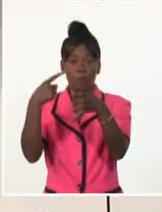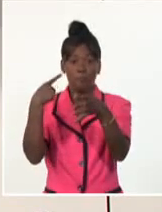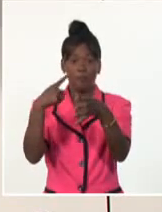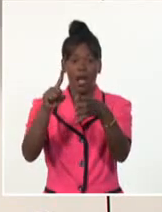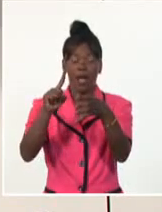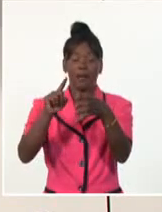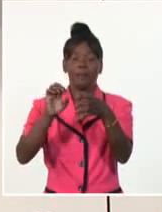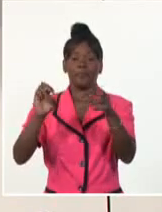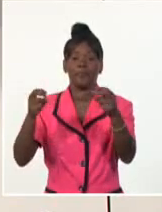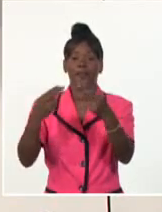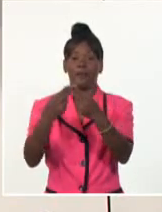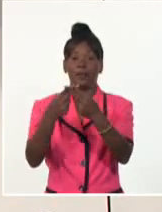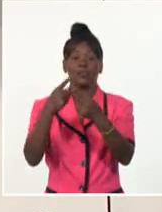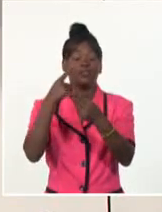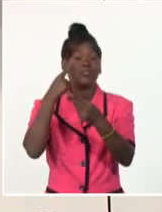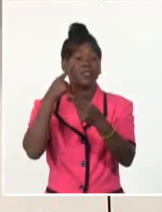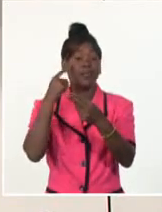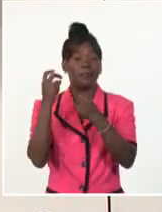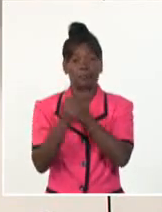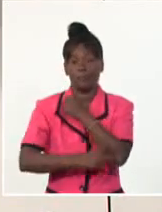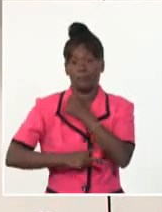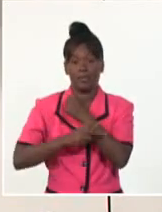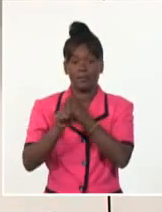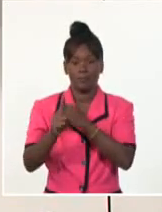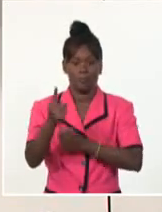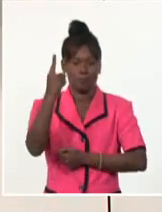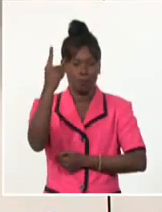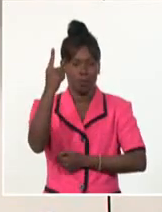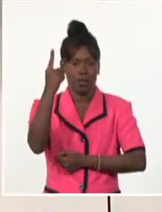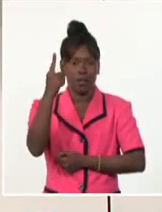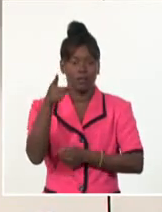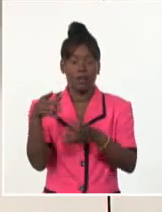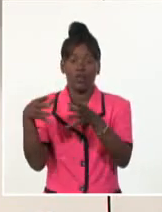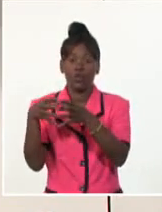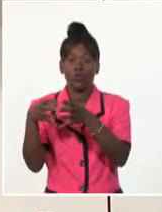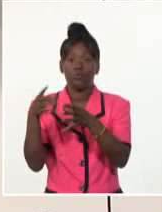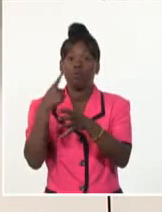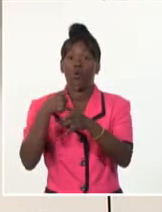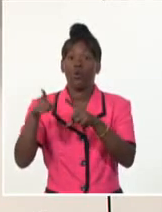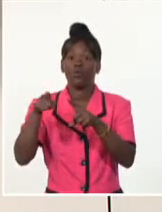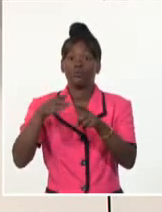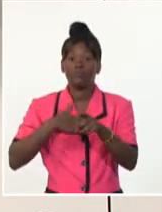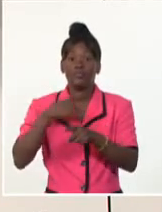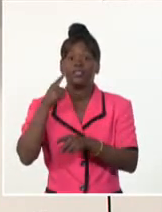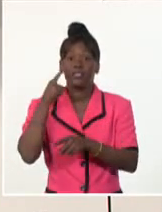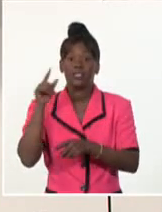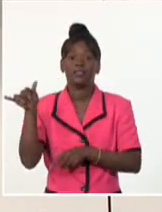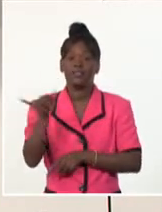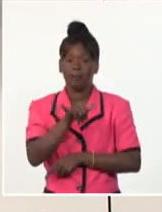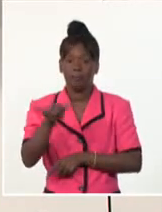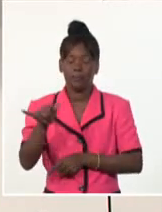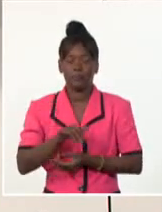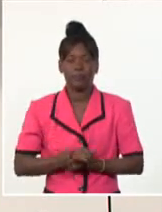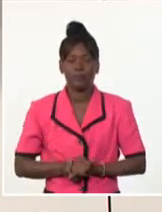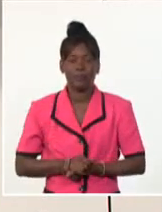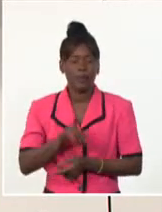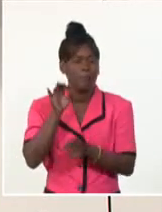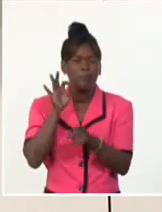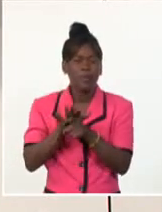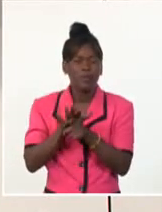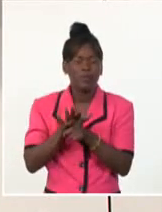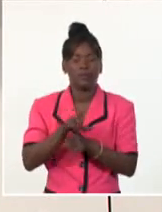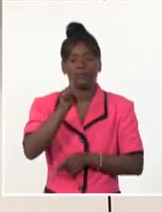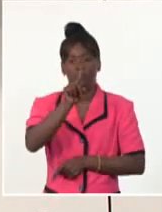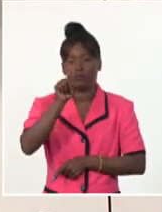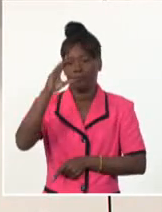sostendrá en Taipei de China el primer encuentro de preparación ante un equipo de esa nación asiática. El choque iniciará a las 11 de la